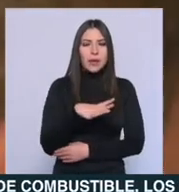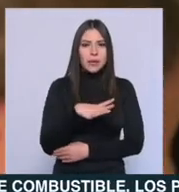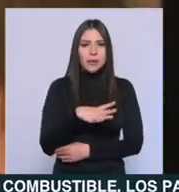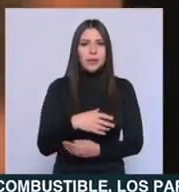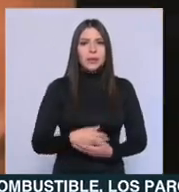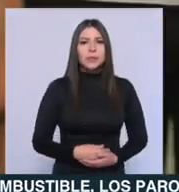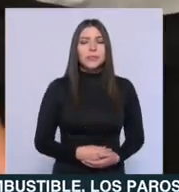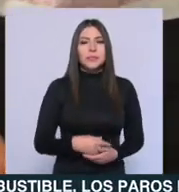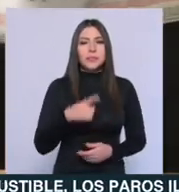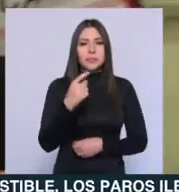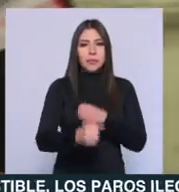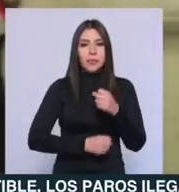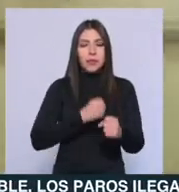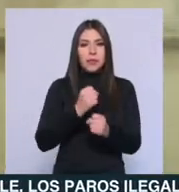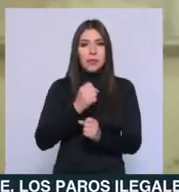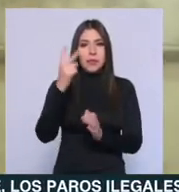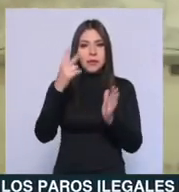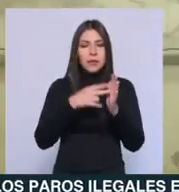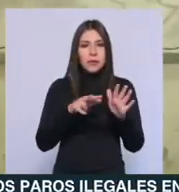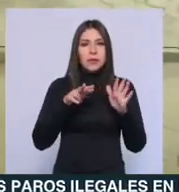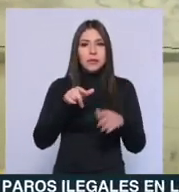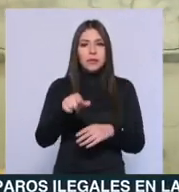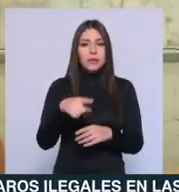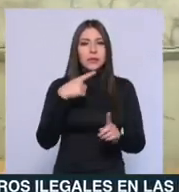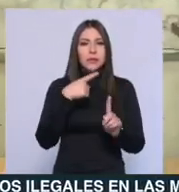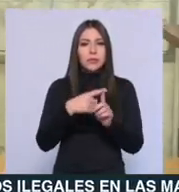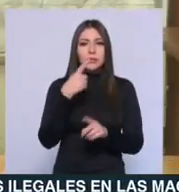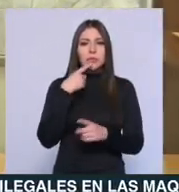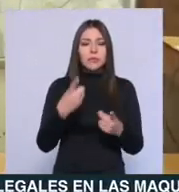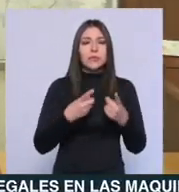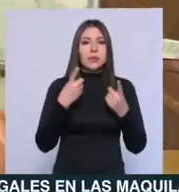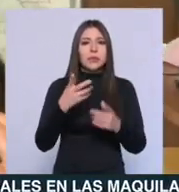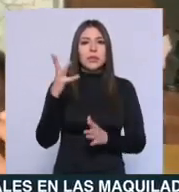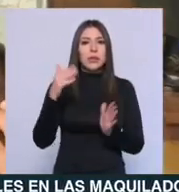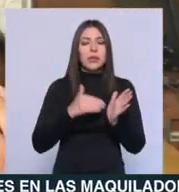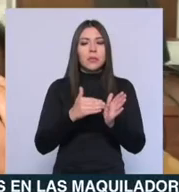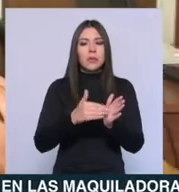durante 2018, la institución prestó